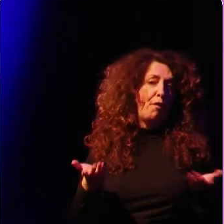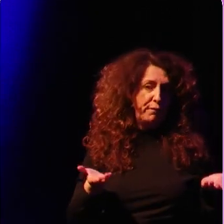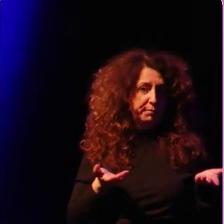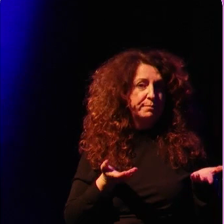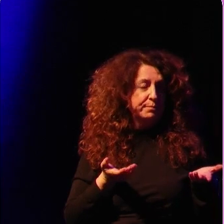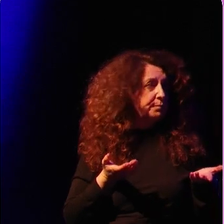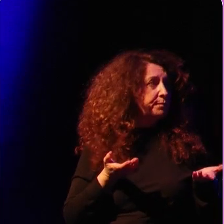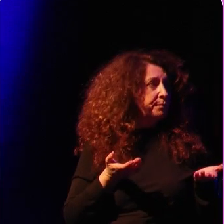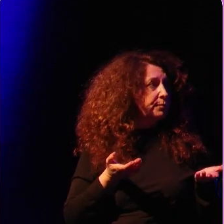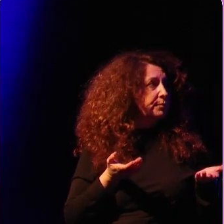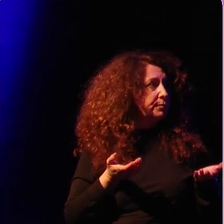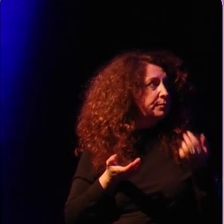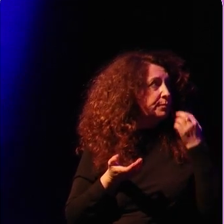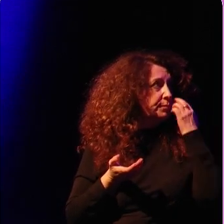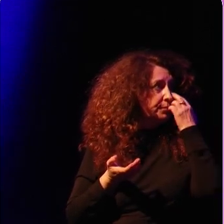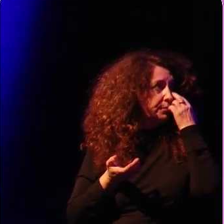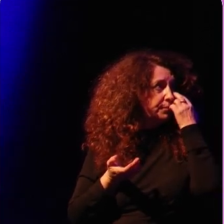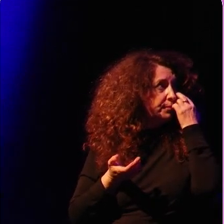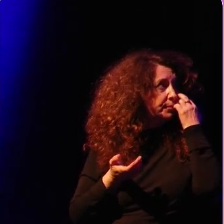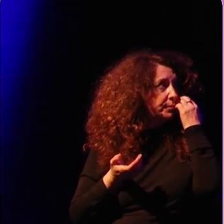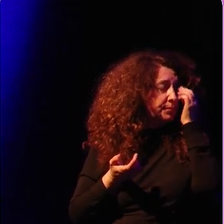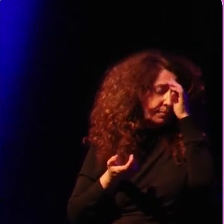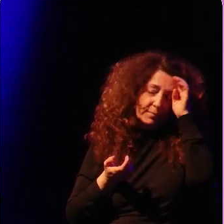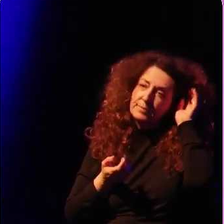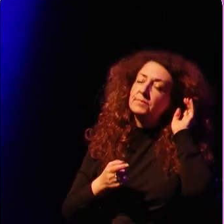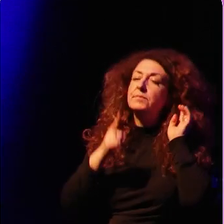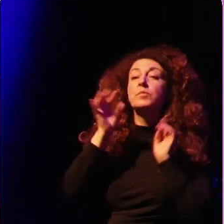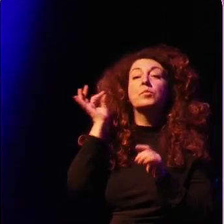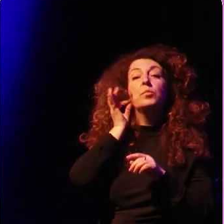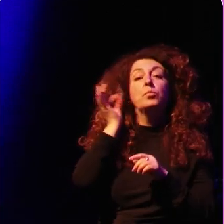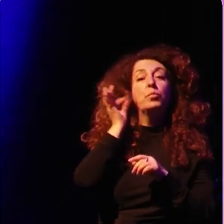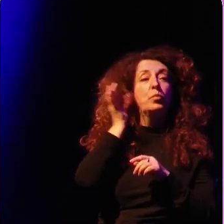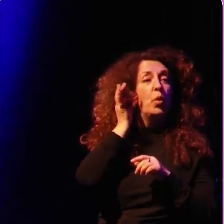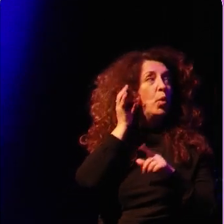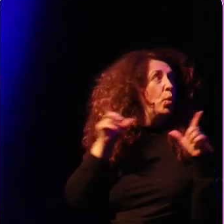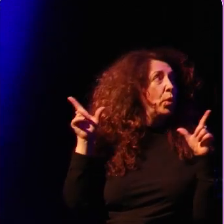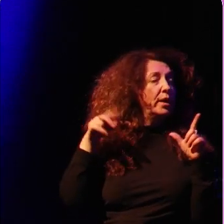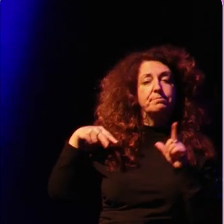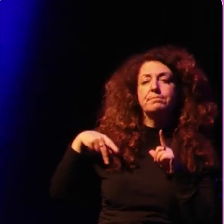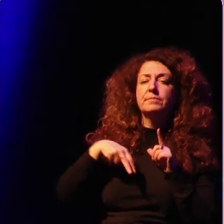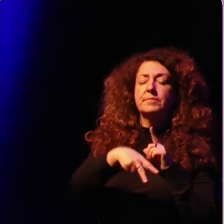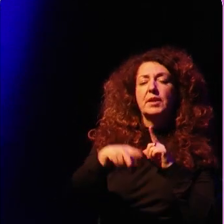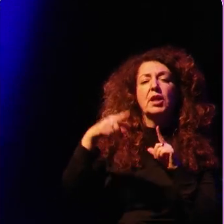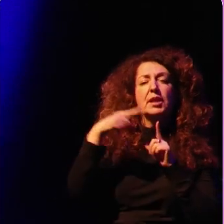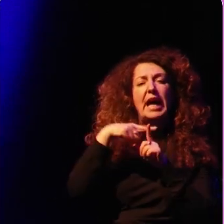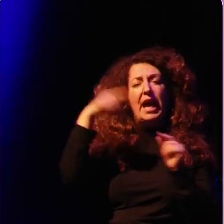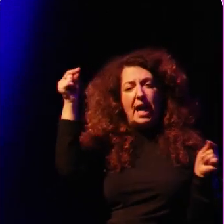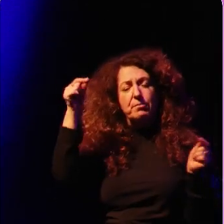El prompt de más arriba es genérame una mujer caminando por una calle de Tokio.